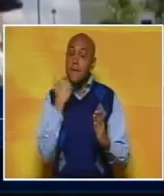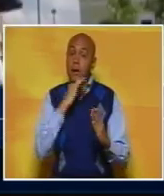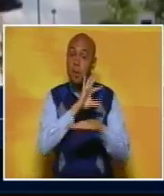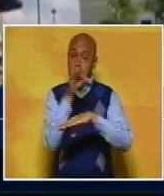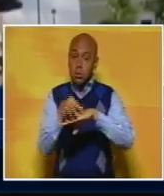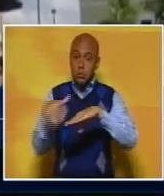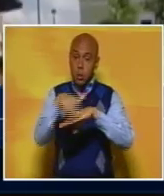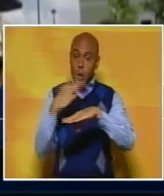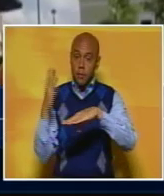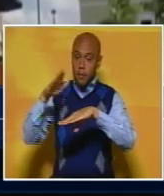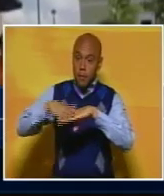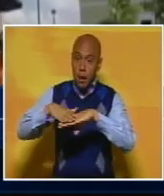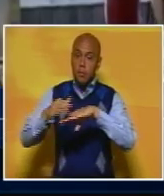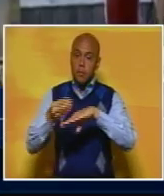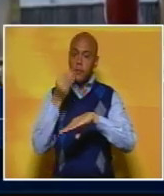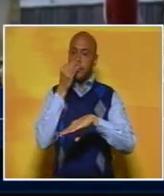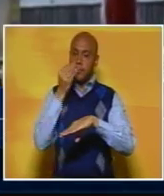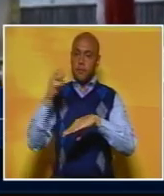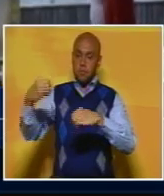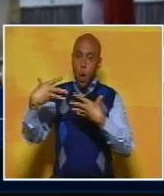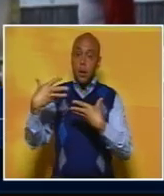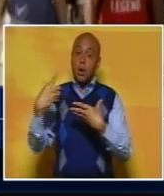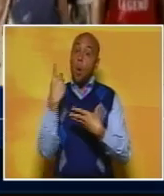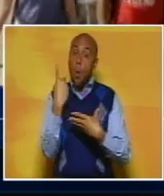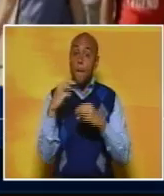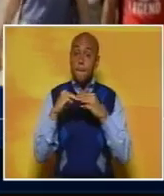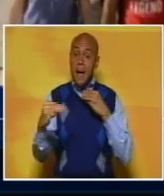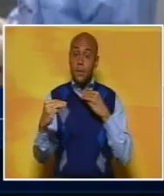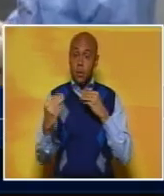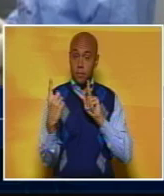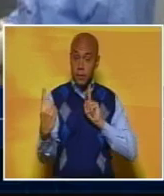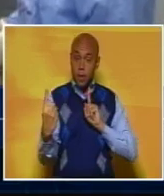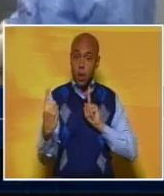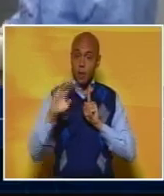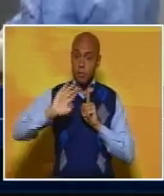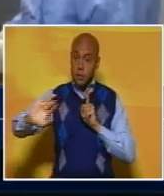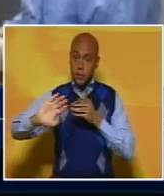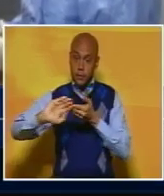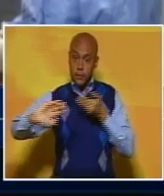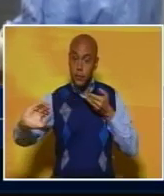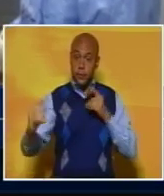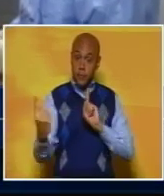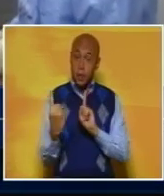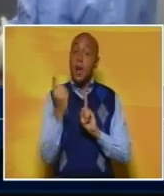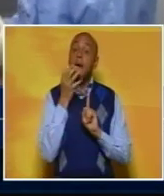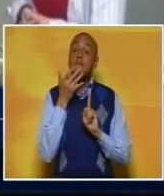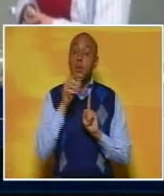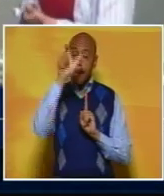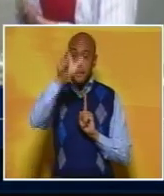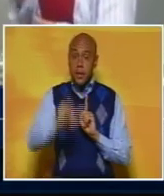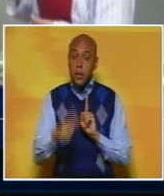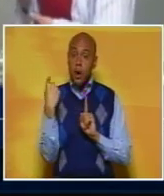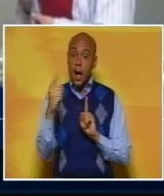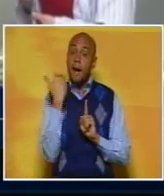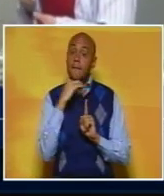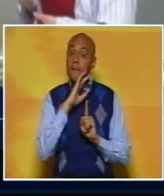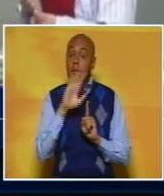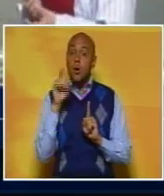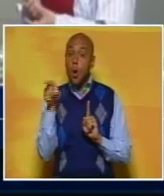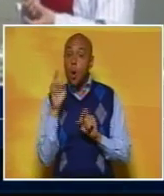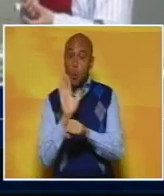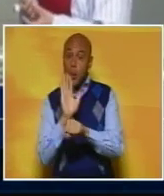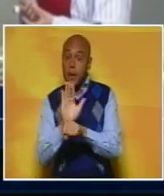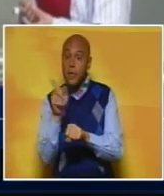Se recomienda mantener una distancia de al menos 1 metro entre personas y es aconsejable que quienes presenten síntomas o cuiden de